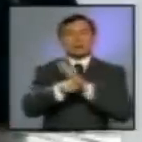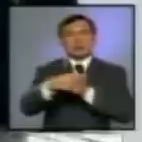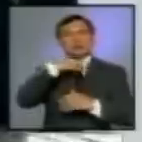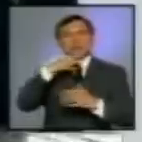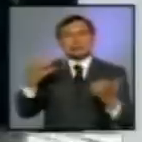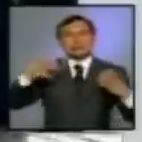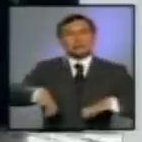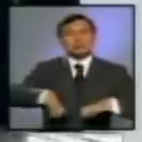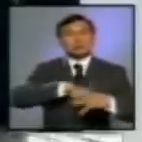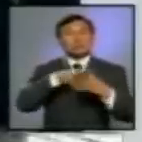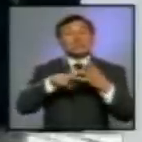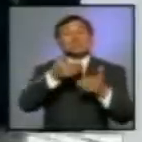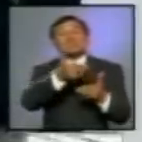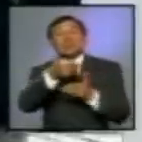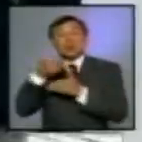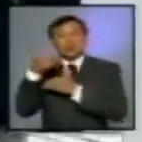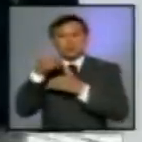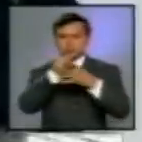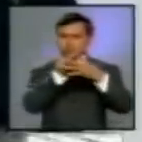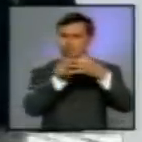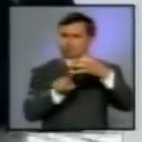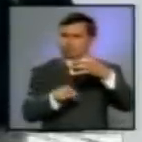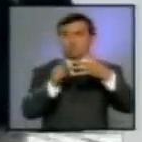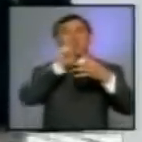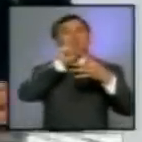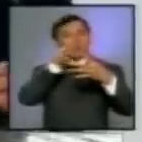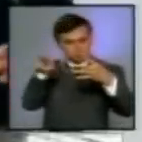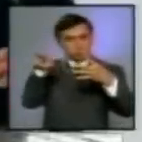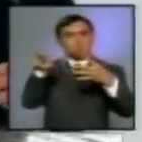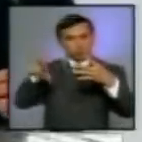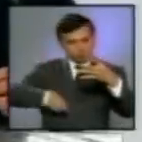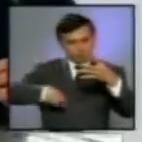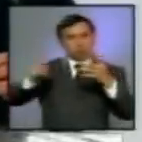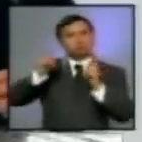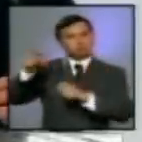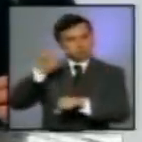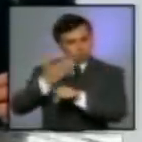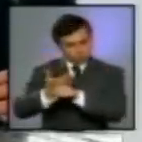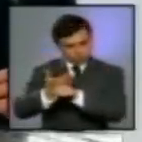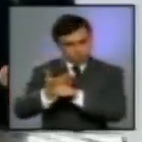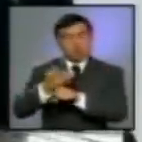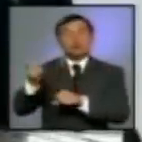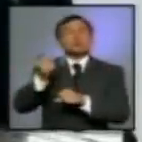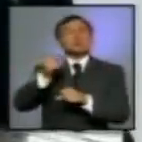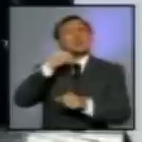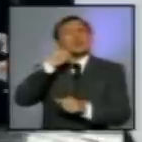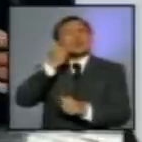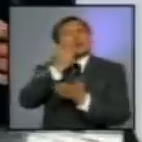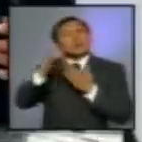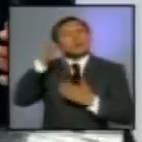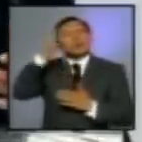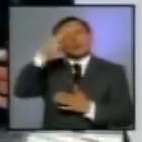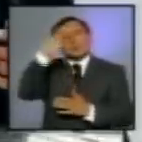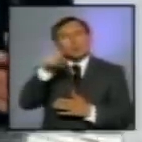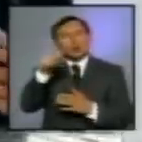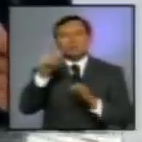secuestro son también parte de su responsabilidad. Quiero este México de certeza. Quiero este México donde